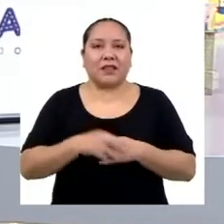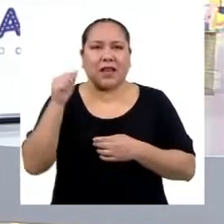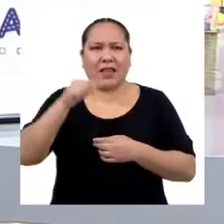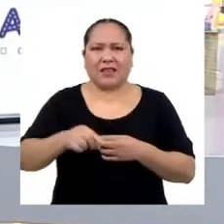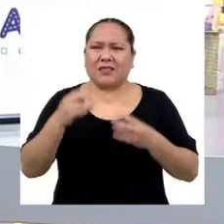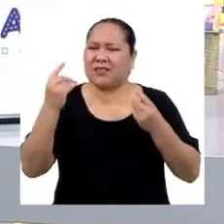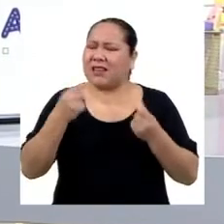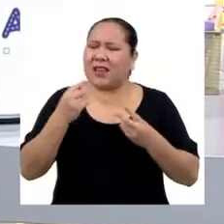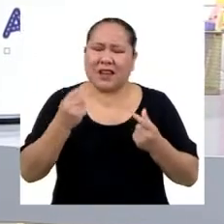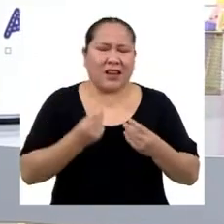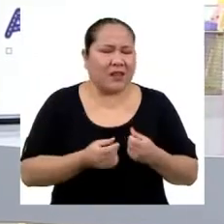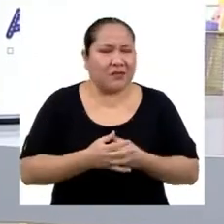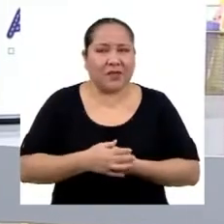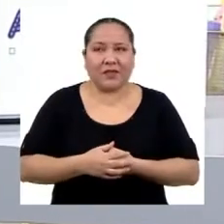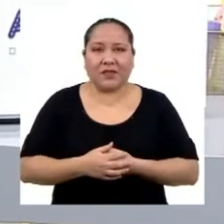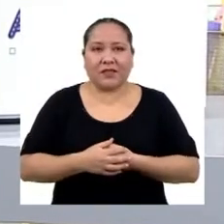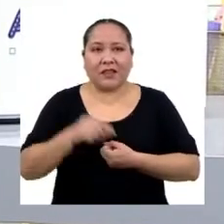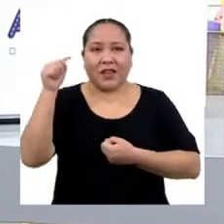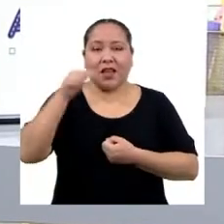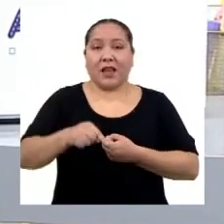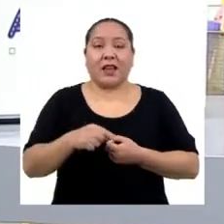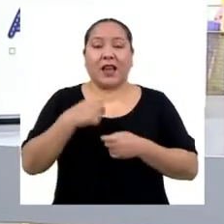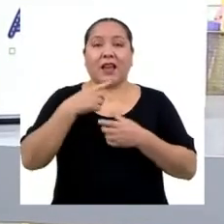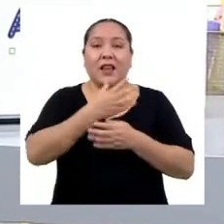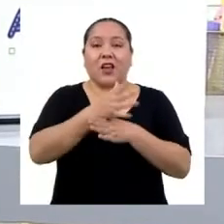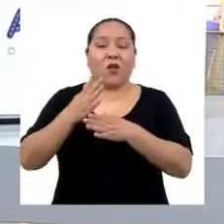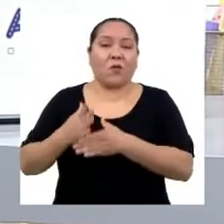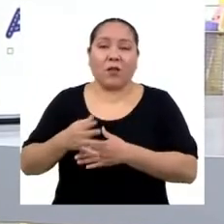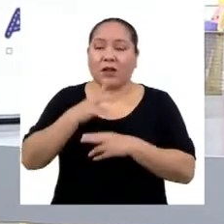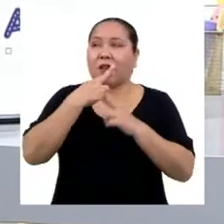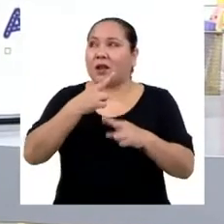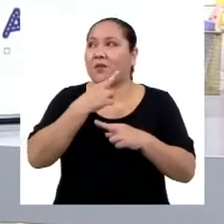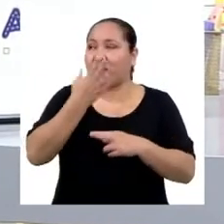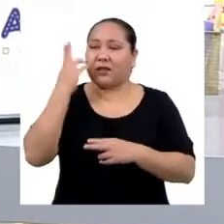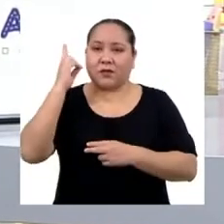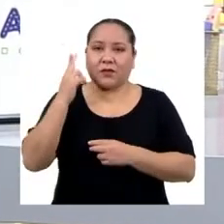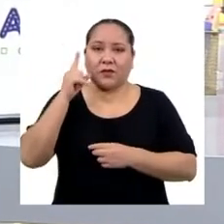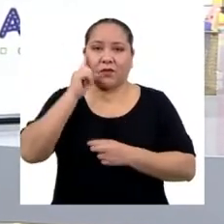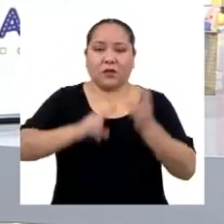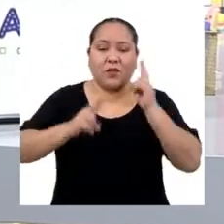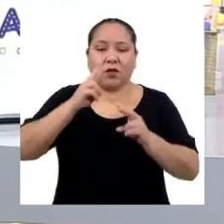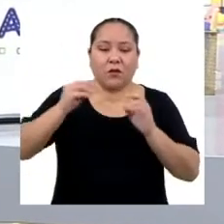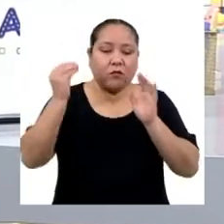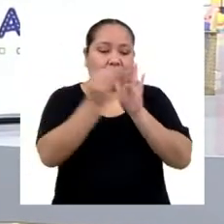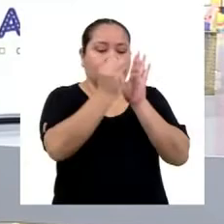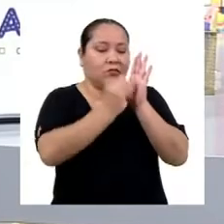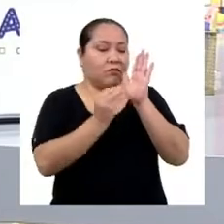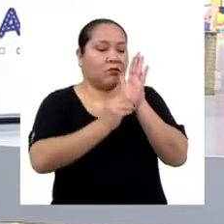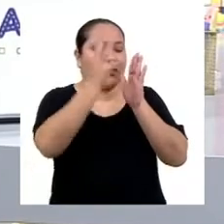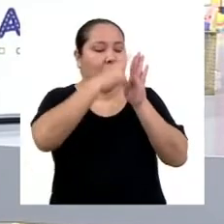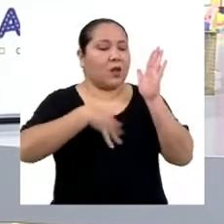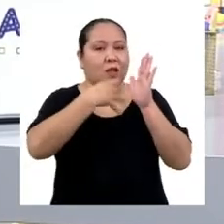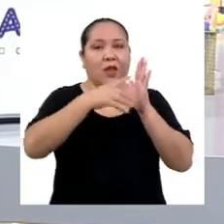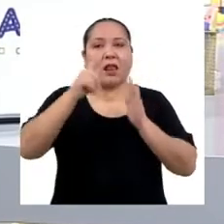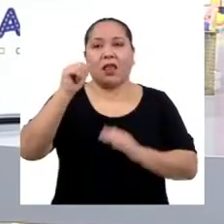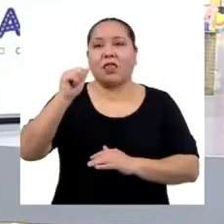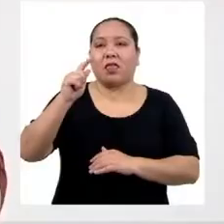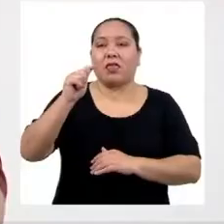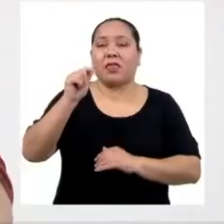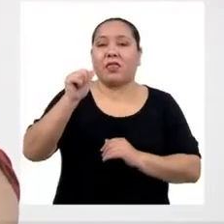Eso sí estuvo bien rápido. Acá le comparto los resultados, profe, para que los vaya poniendo en la tabla de frecuencia. Ahí